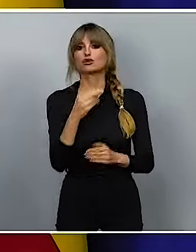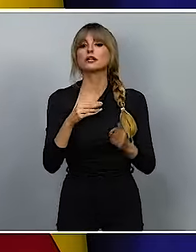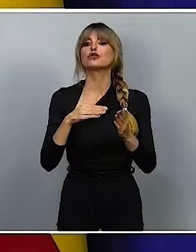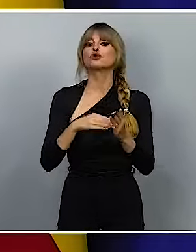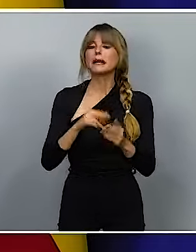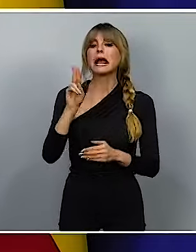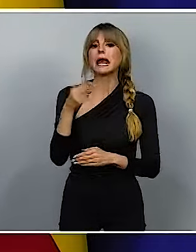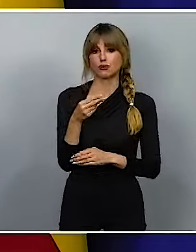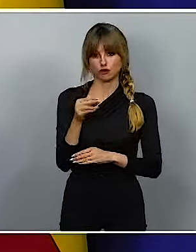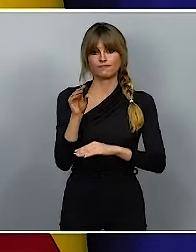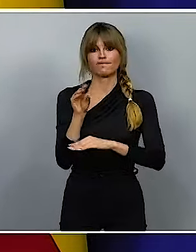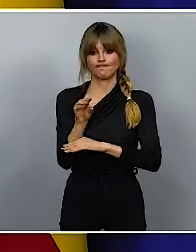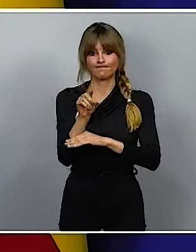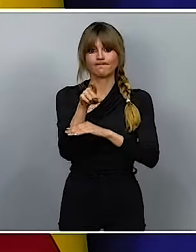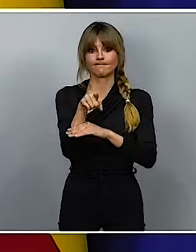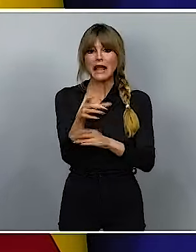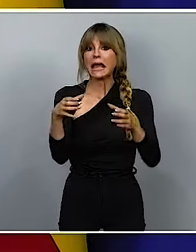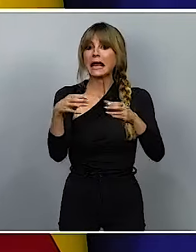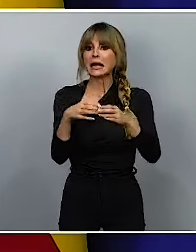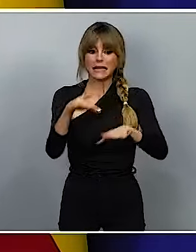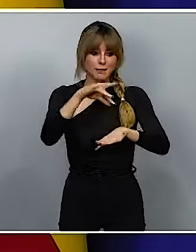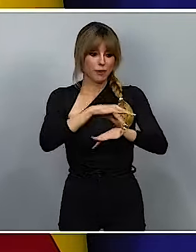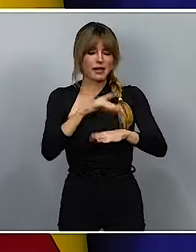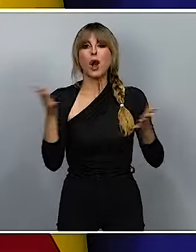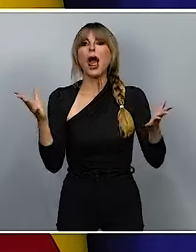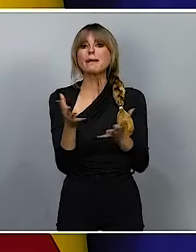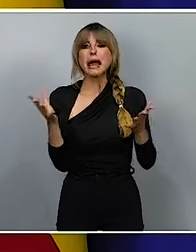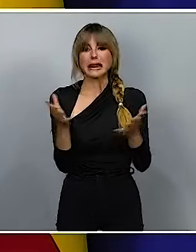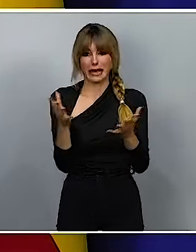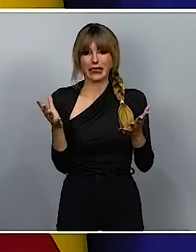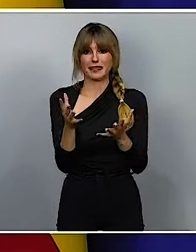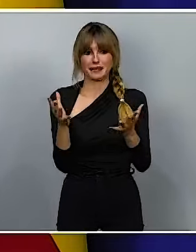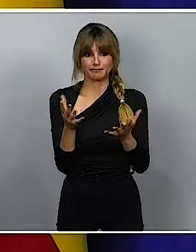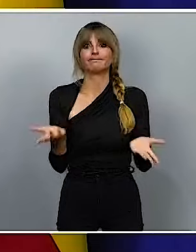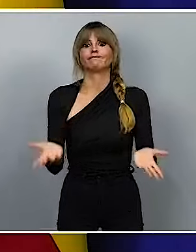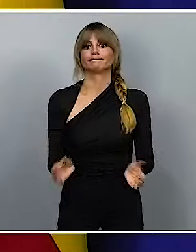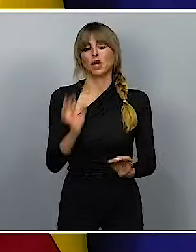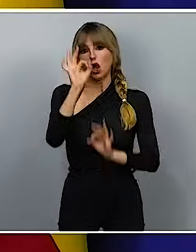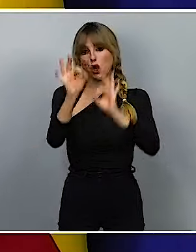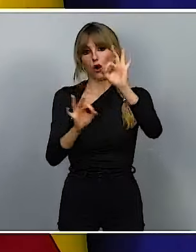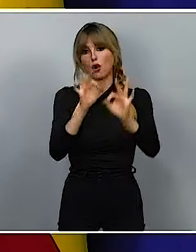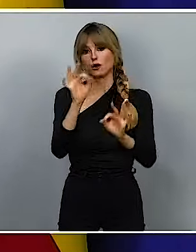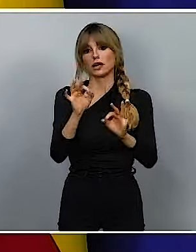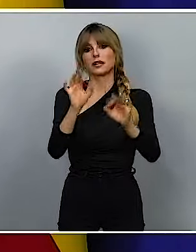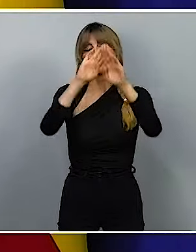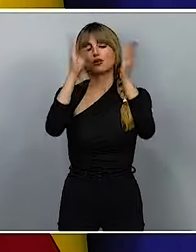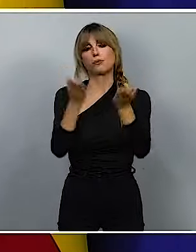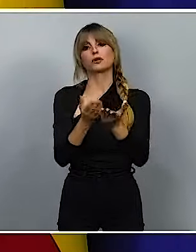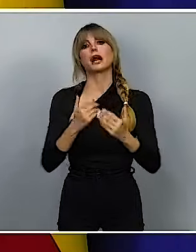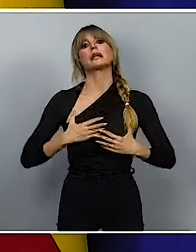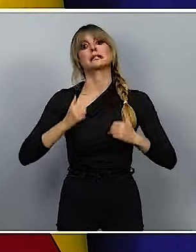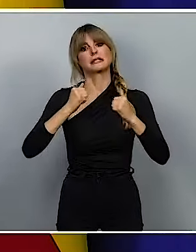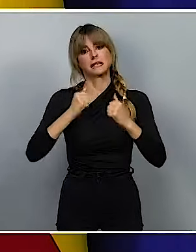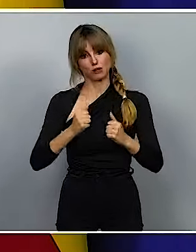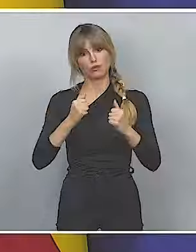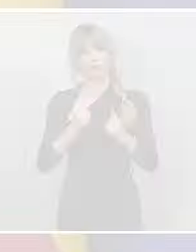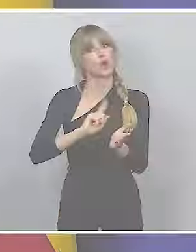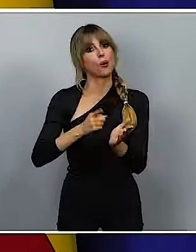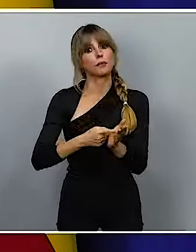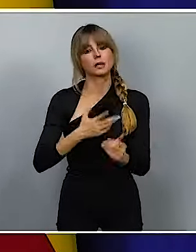200.000 a los equipos médicos de emergencia que la Organización Mundial de la Salud ha activado para proveer